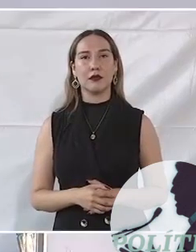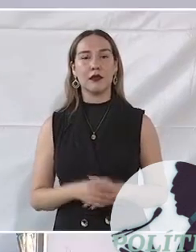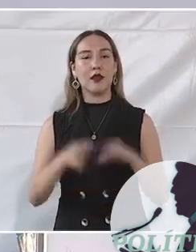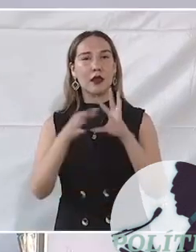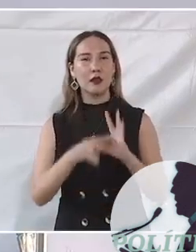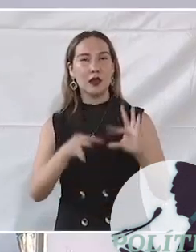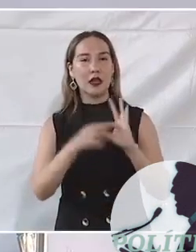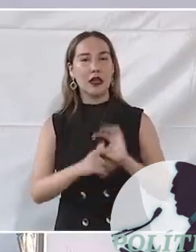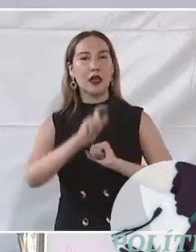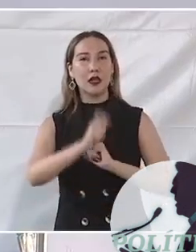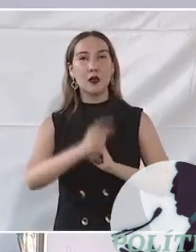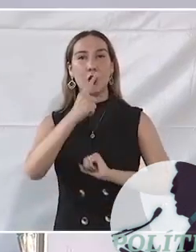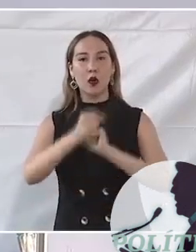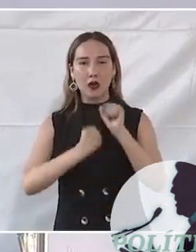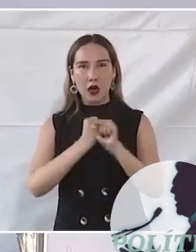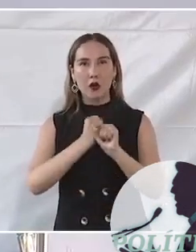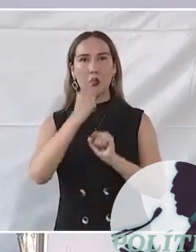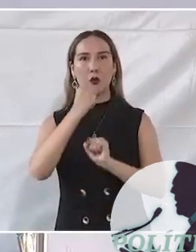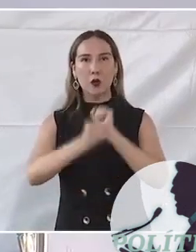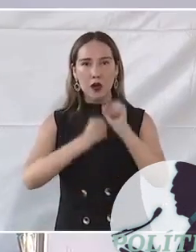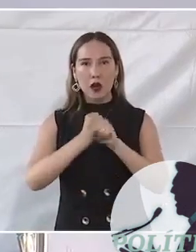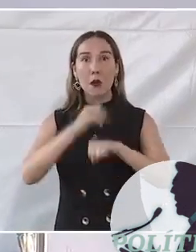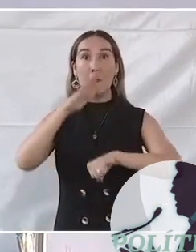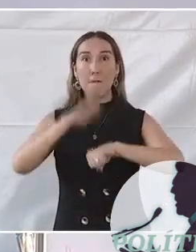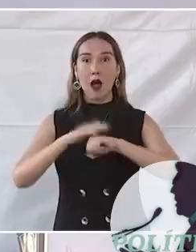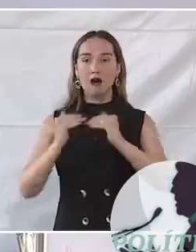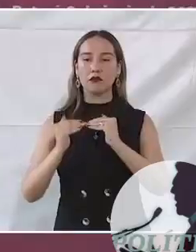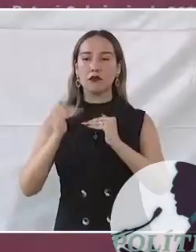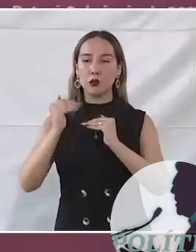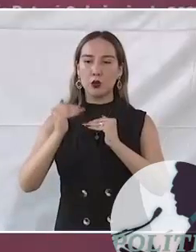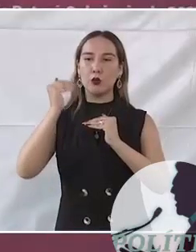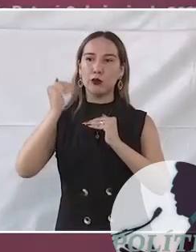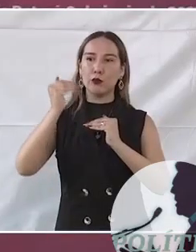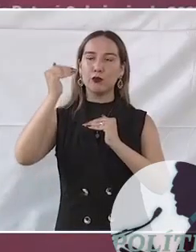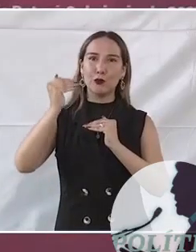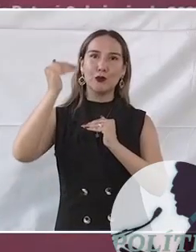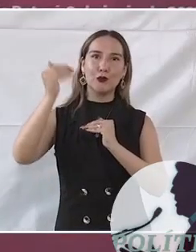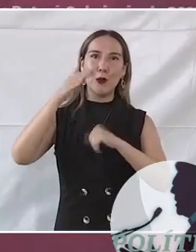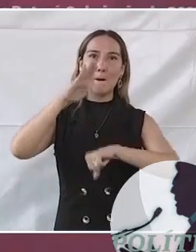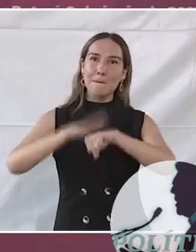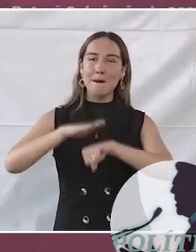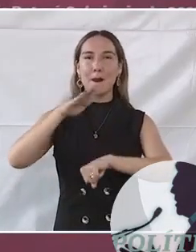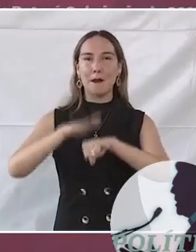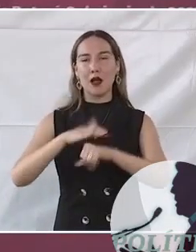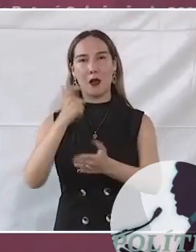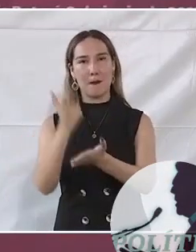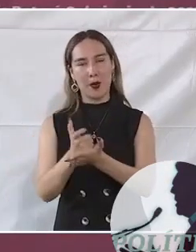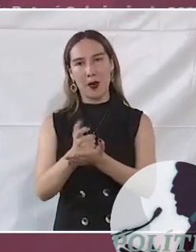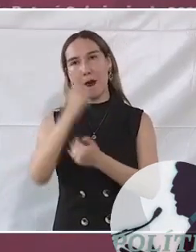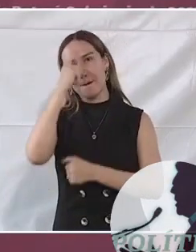tiene que ir aumentando el monto destinado para la pensión a los adultos